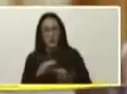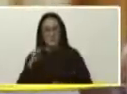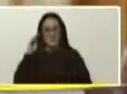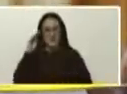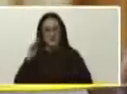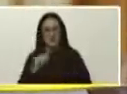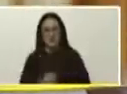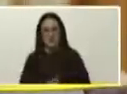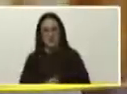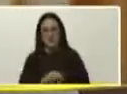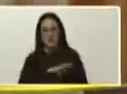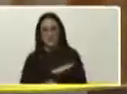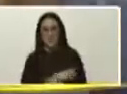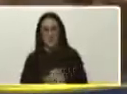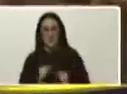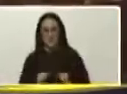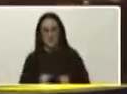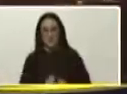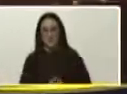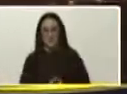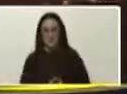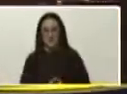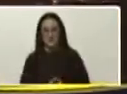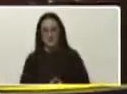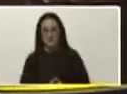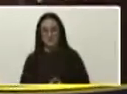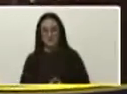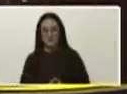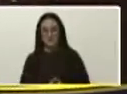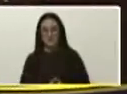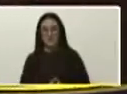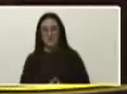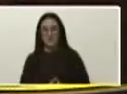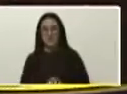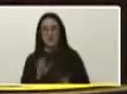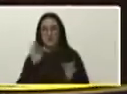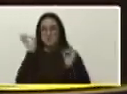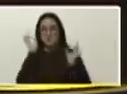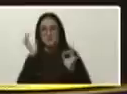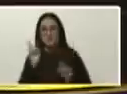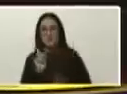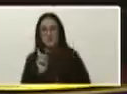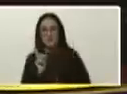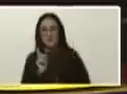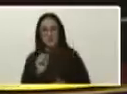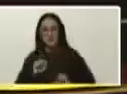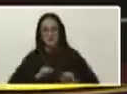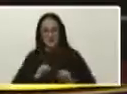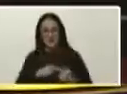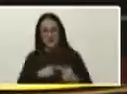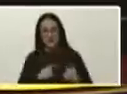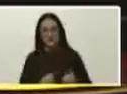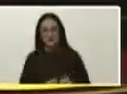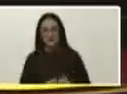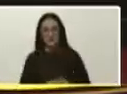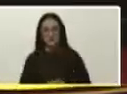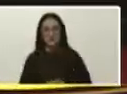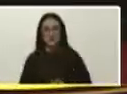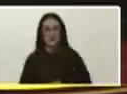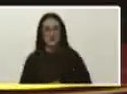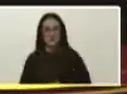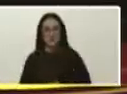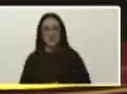cívico-militar. Poderosa. Poderosa. Así es. No inventada, sino que accionada. De corazón, ¿sabes? Pues.